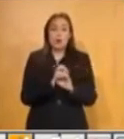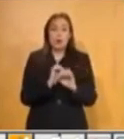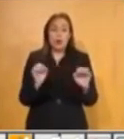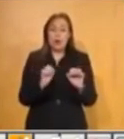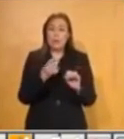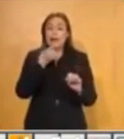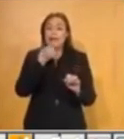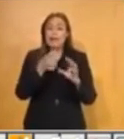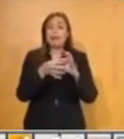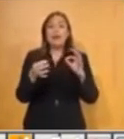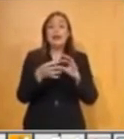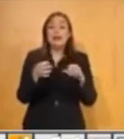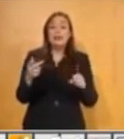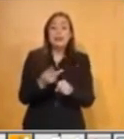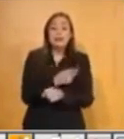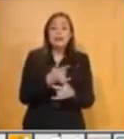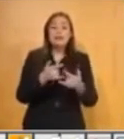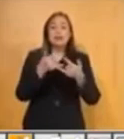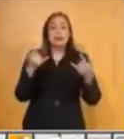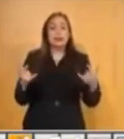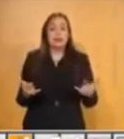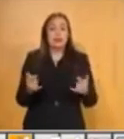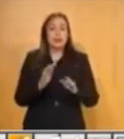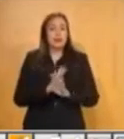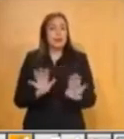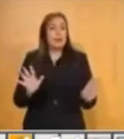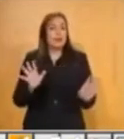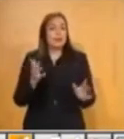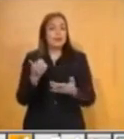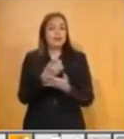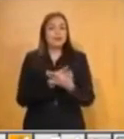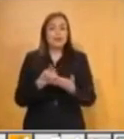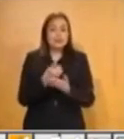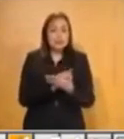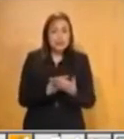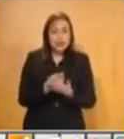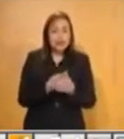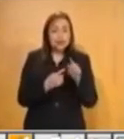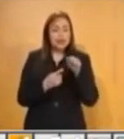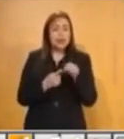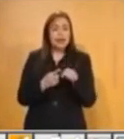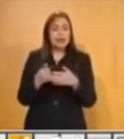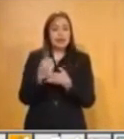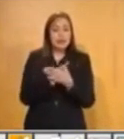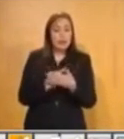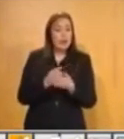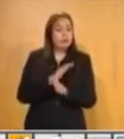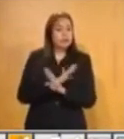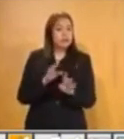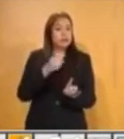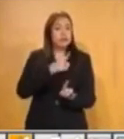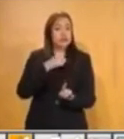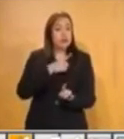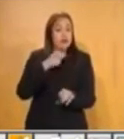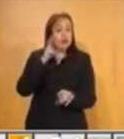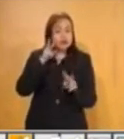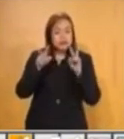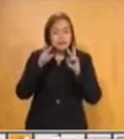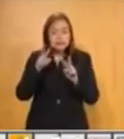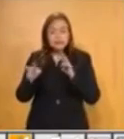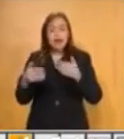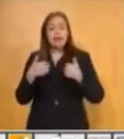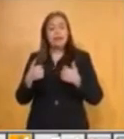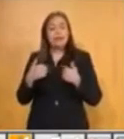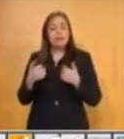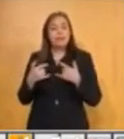narrar lo que sucede en la historia. Solamente tiene imágenes y en esas imágenes por sí solas van contando la historia.